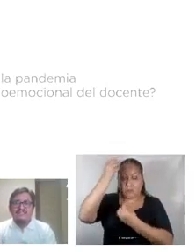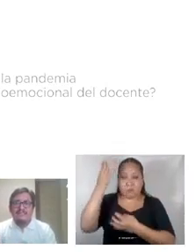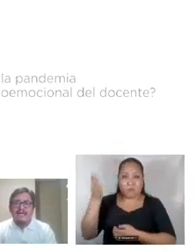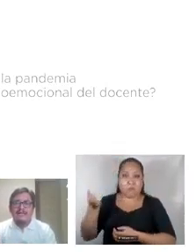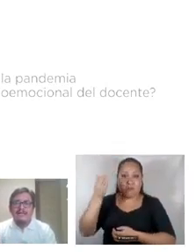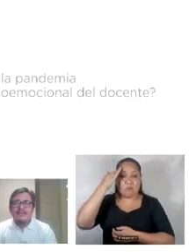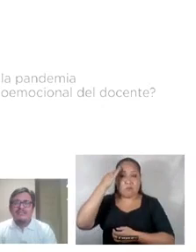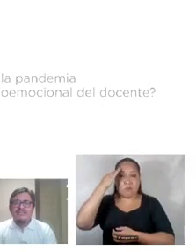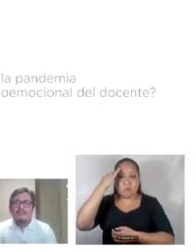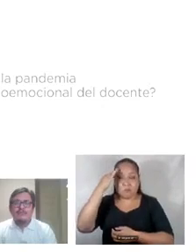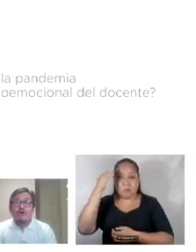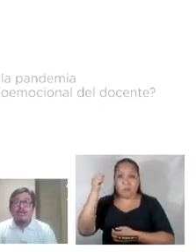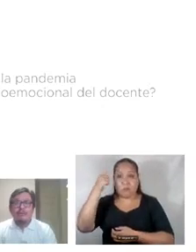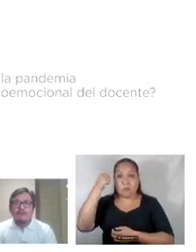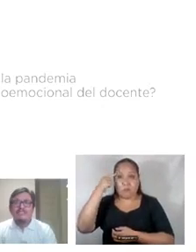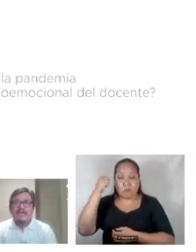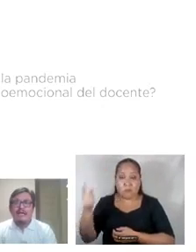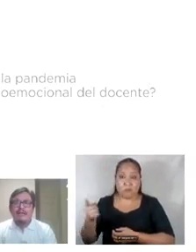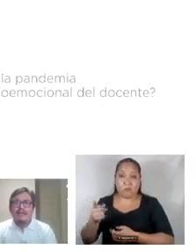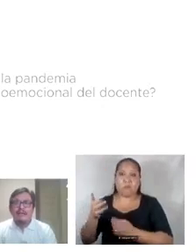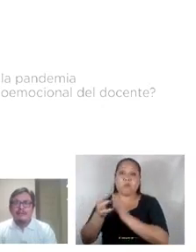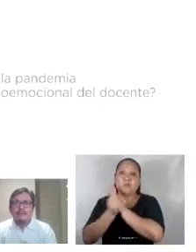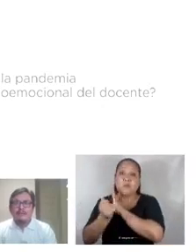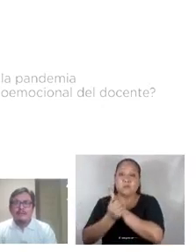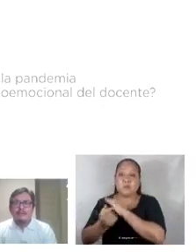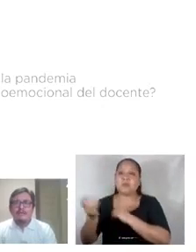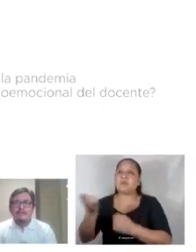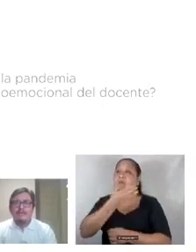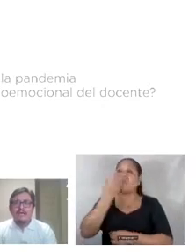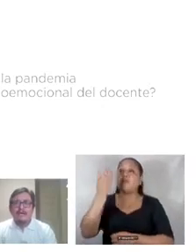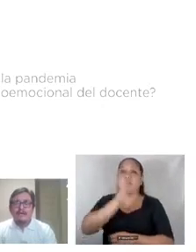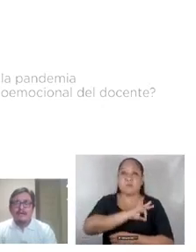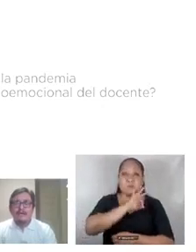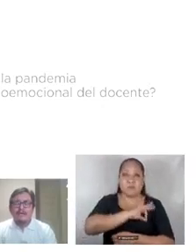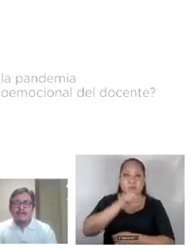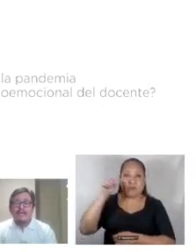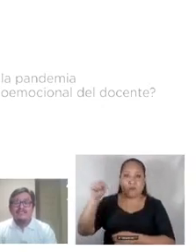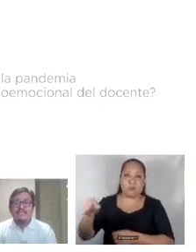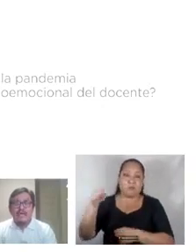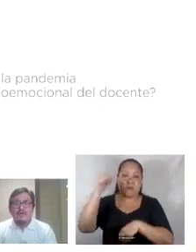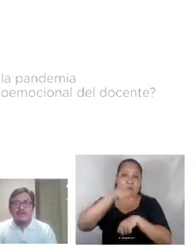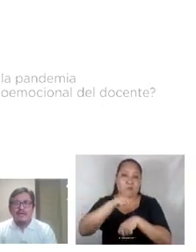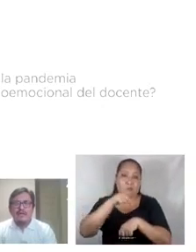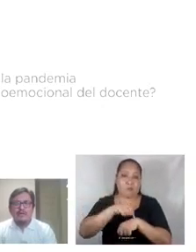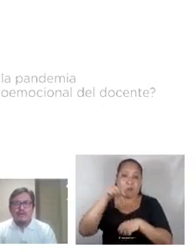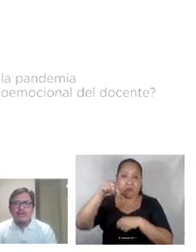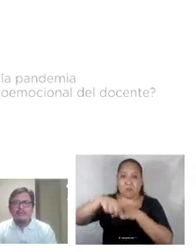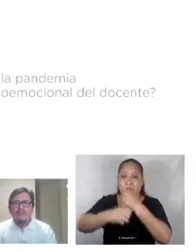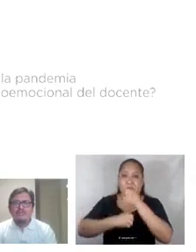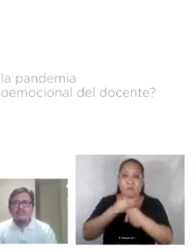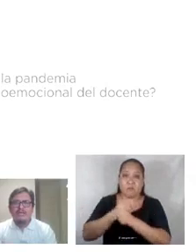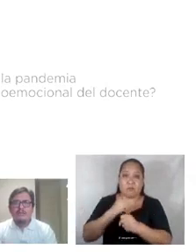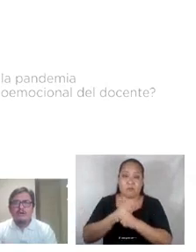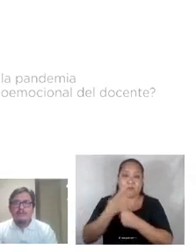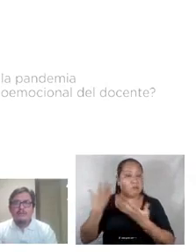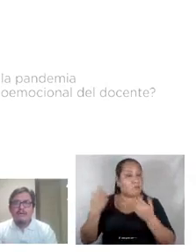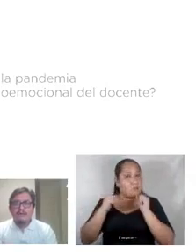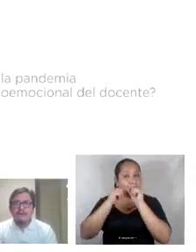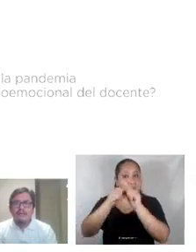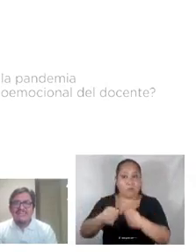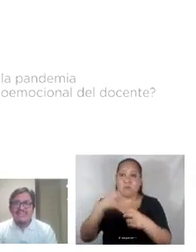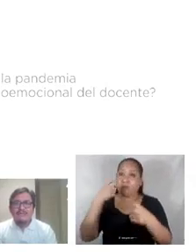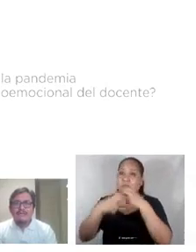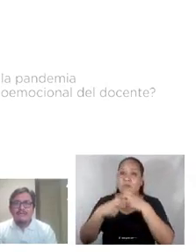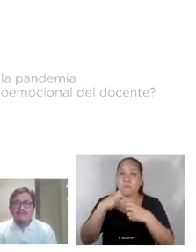esa capacidad debería ser mejor aprovechada en este año en el que todavía vamos a tener el